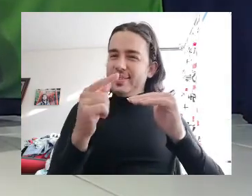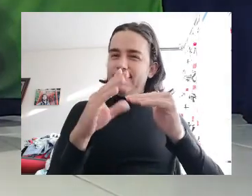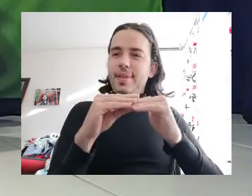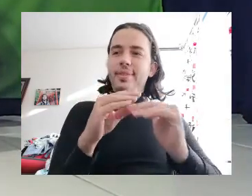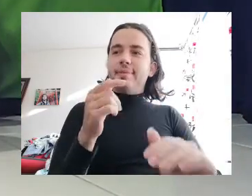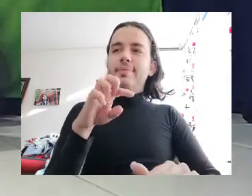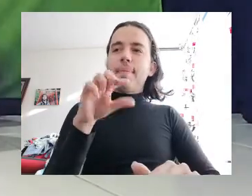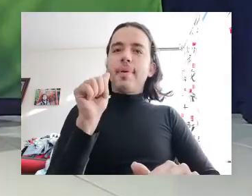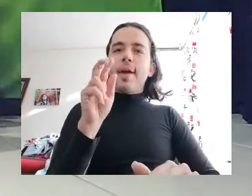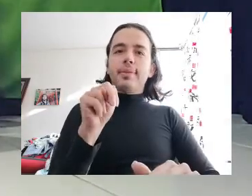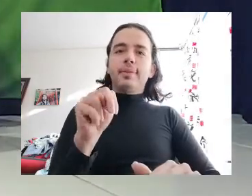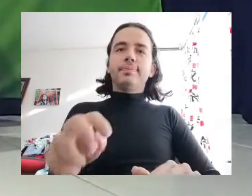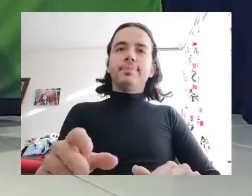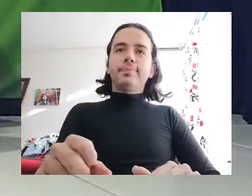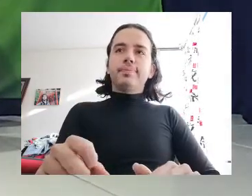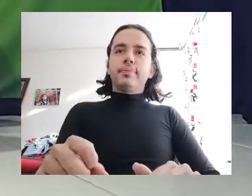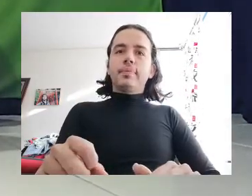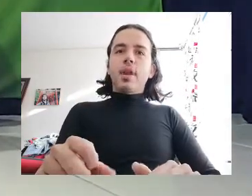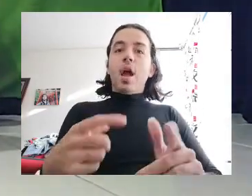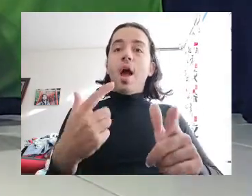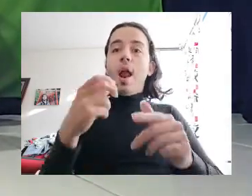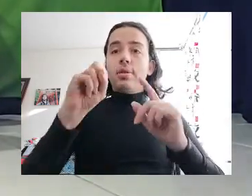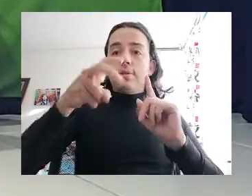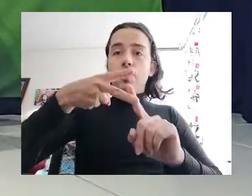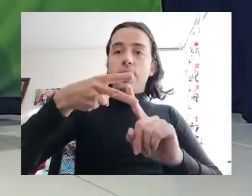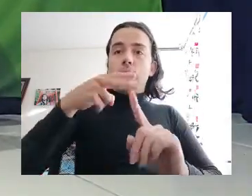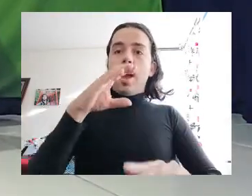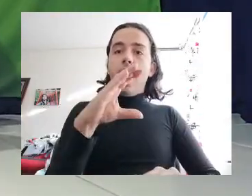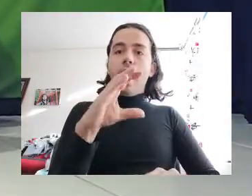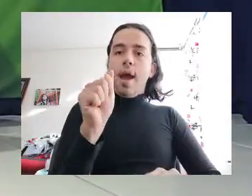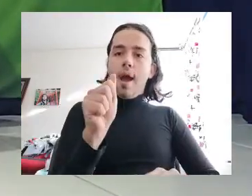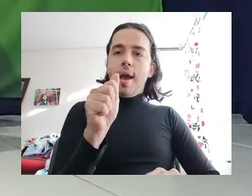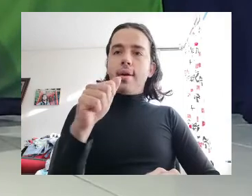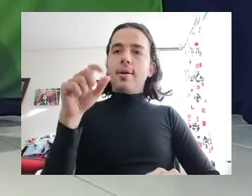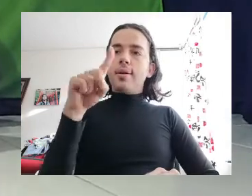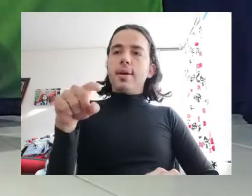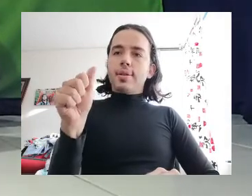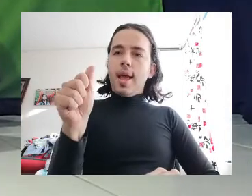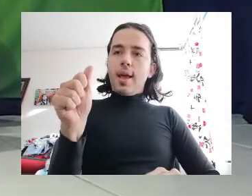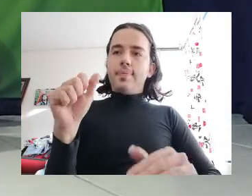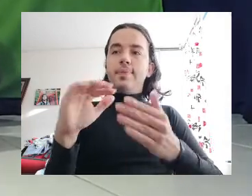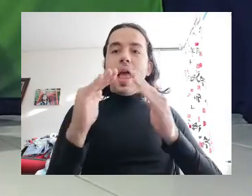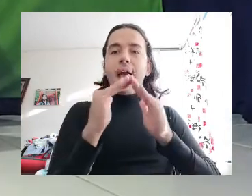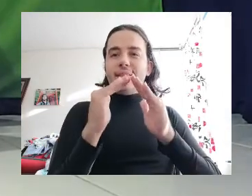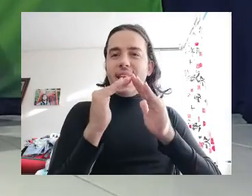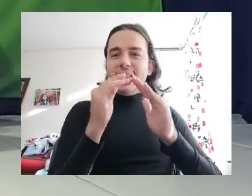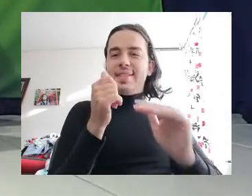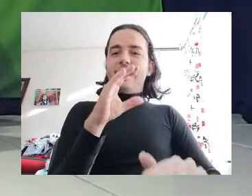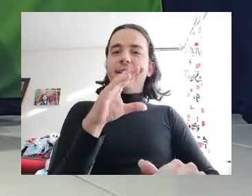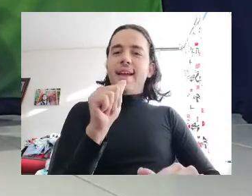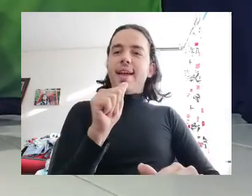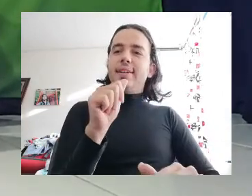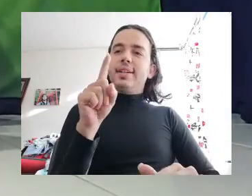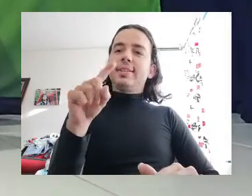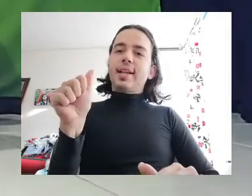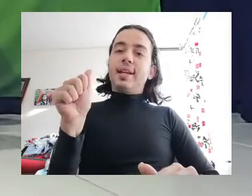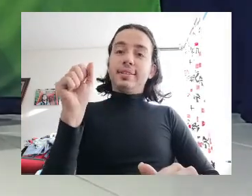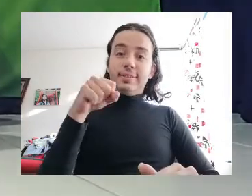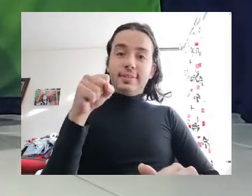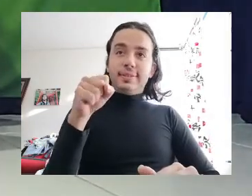¿Pan? Sí, pan. La segunda, casa. ¿Casa?